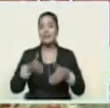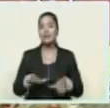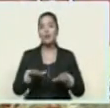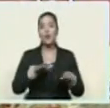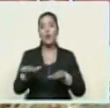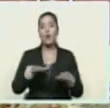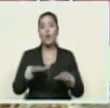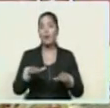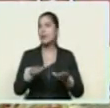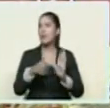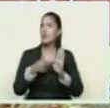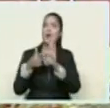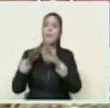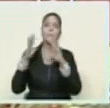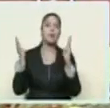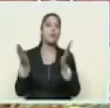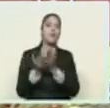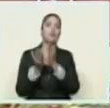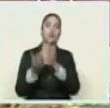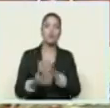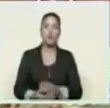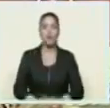el mundo